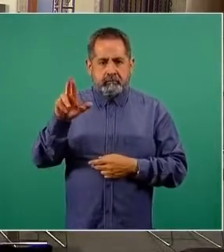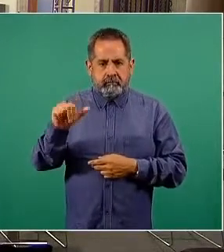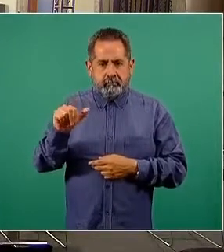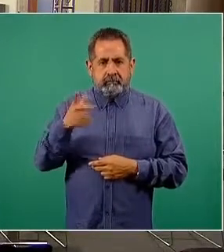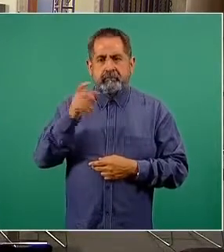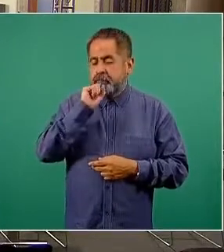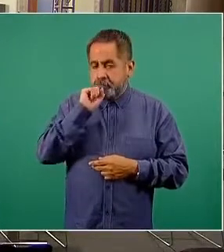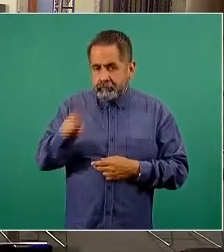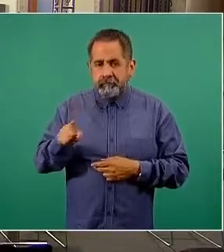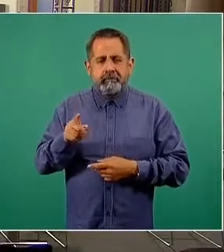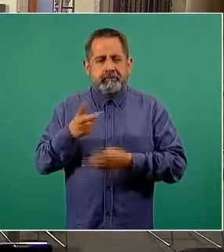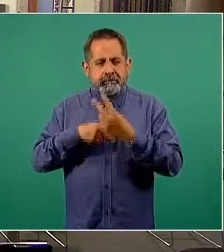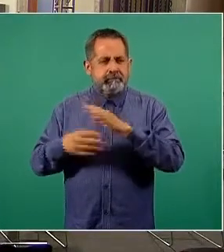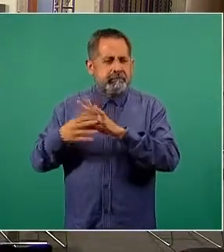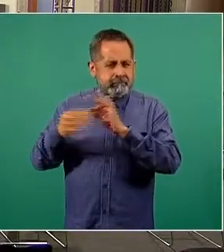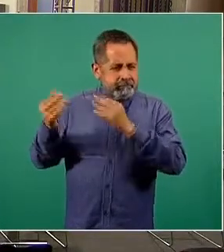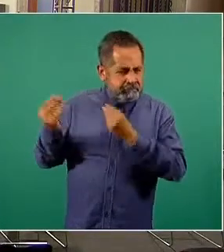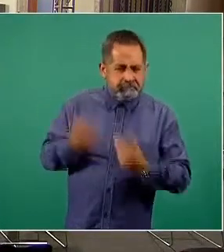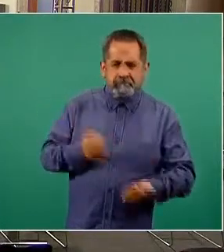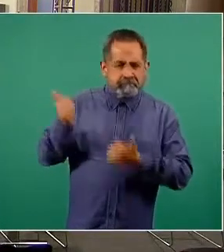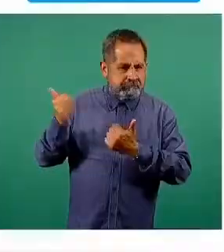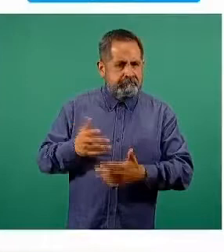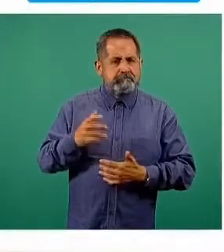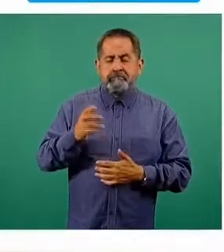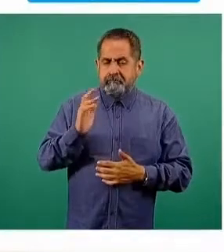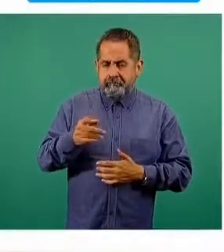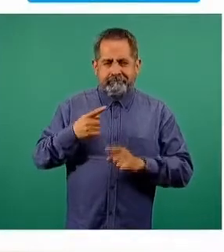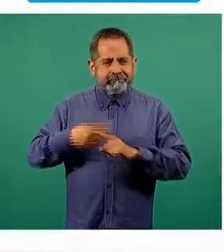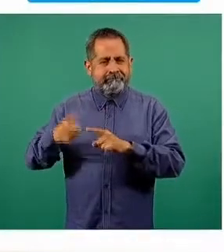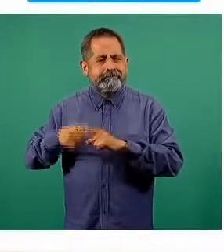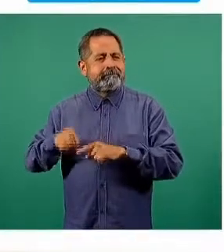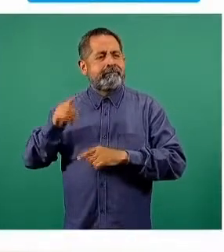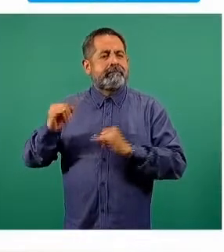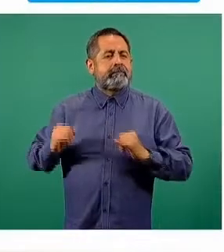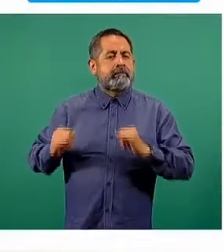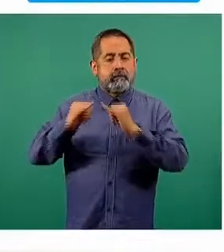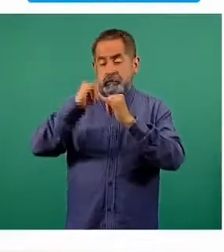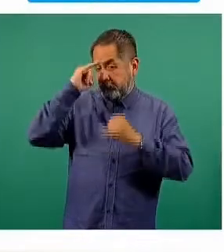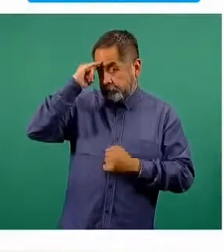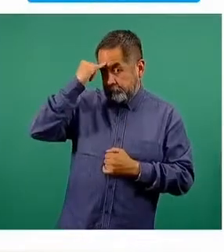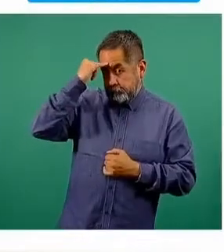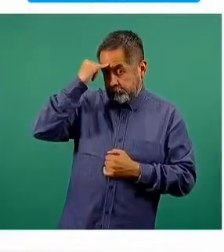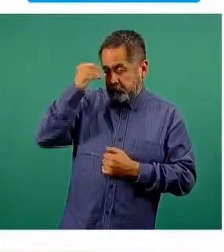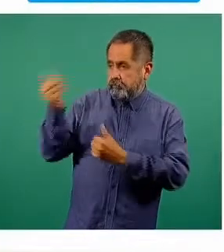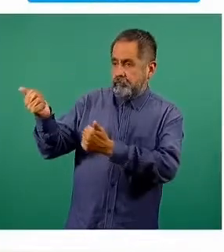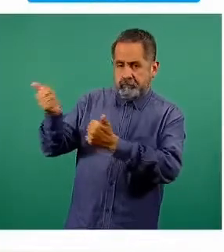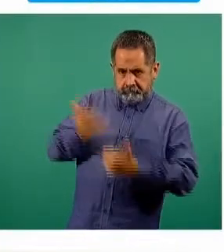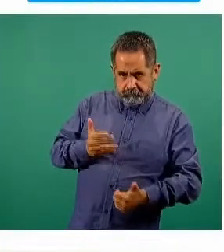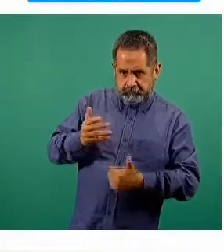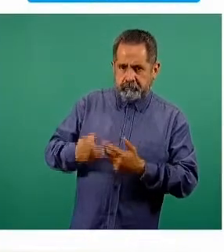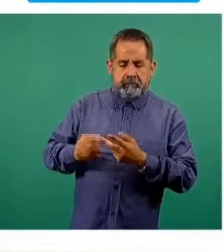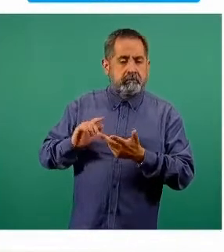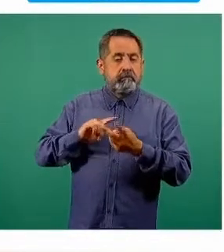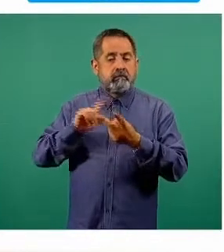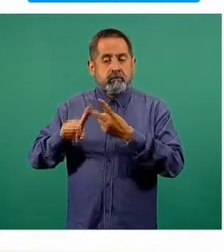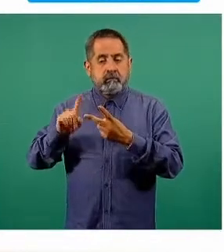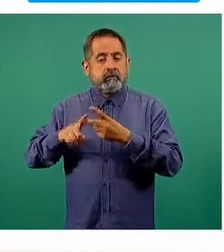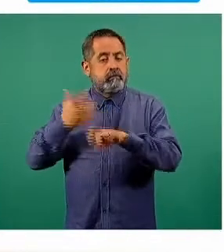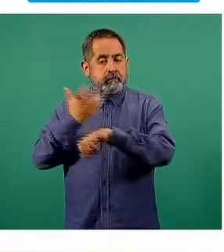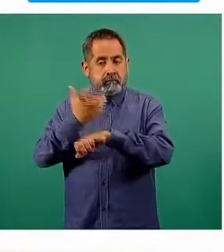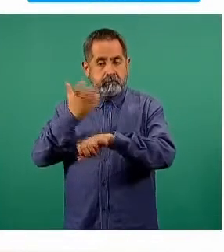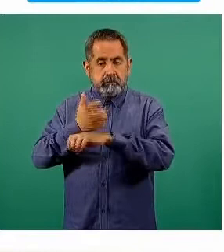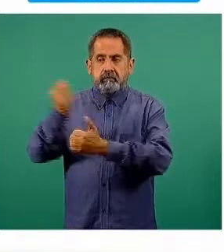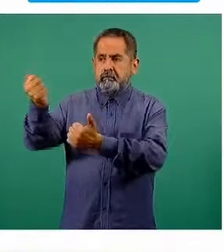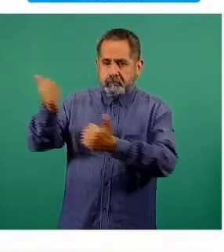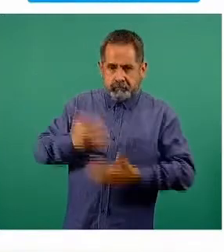espigas esporádicas. Estas son las que nos llegaron del Instituto Serológico de la India, estas son las que nos llegaron de Estados Unidos.